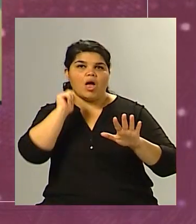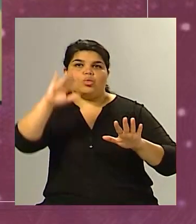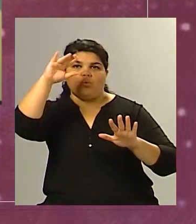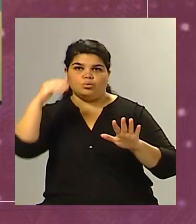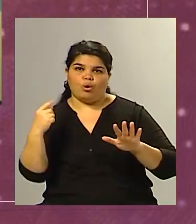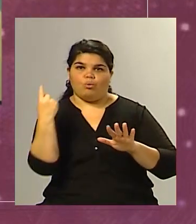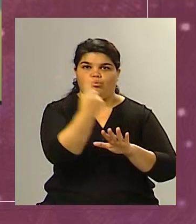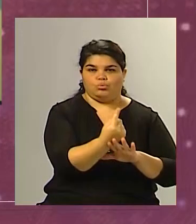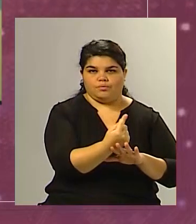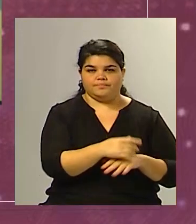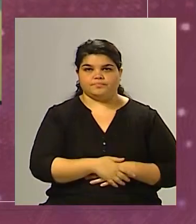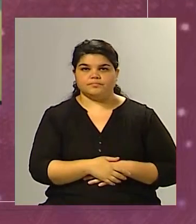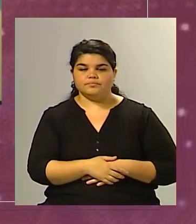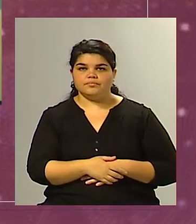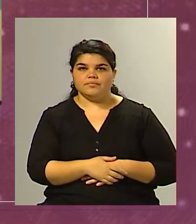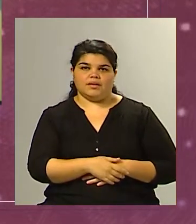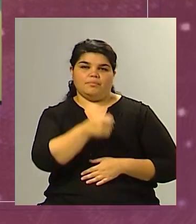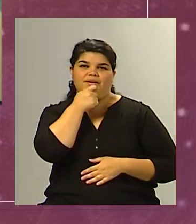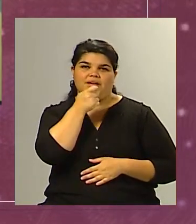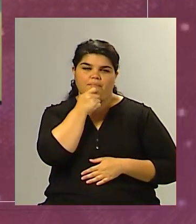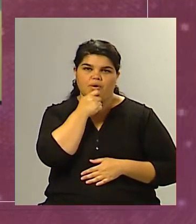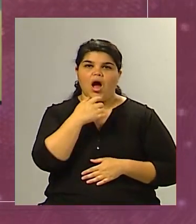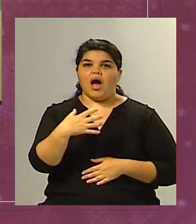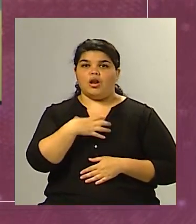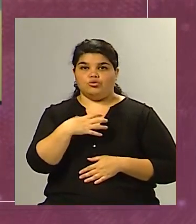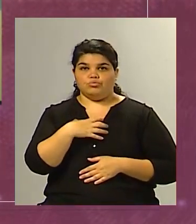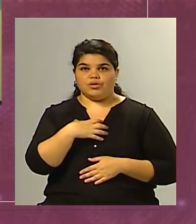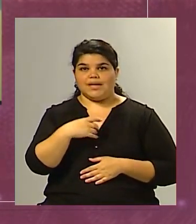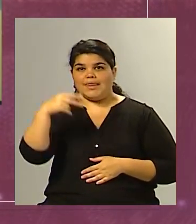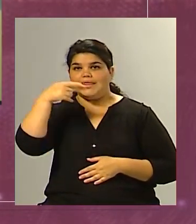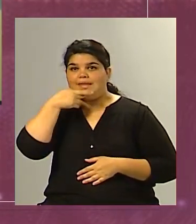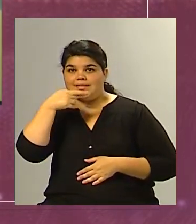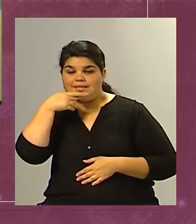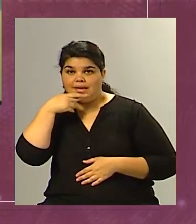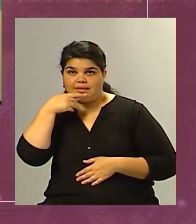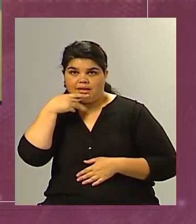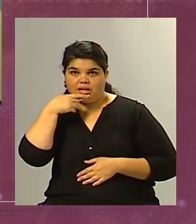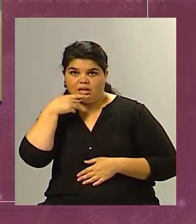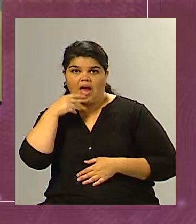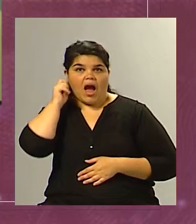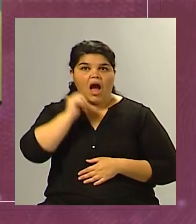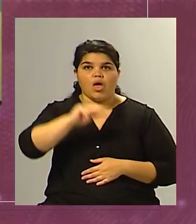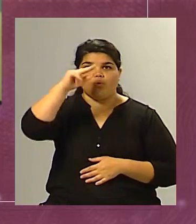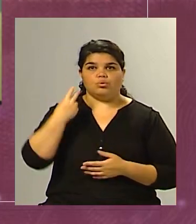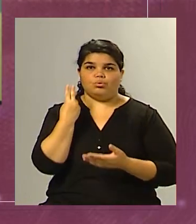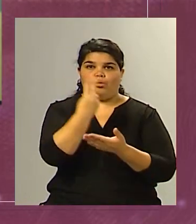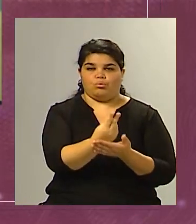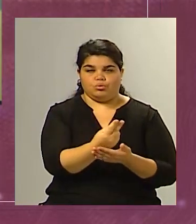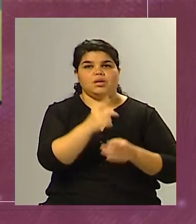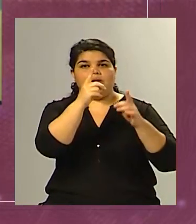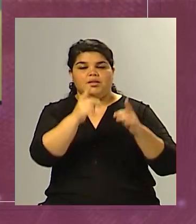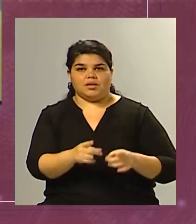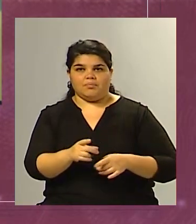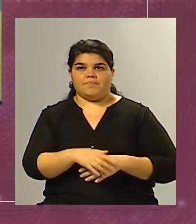fracciones, es decir, si van 17 chicos deberían ir dos docentes. Dos mínimo, claro. Entonces, cuando van a un viaje educativo van docentes más coordinadores y cuando